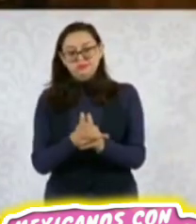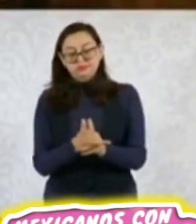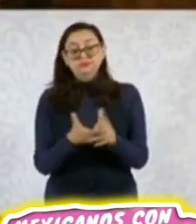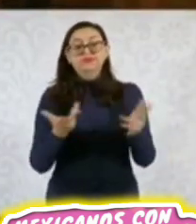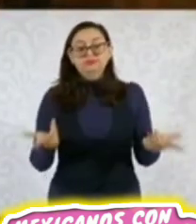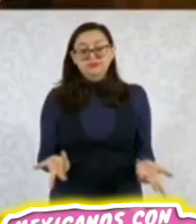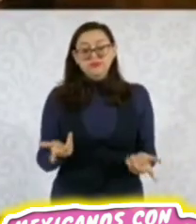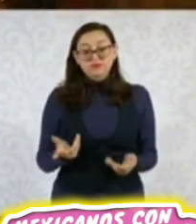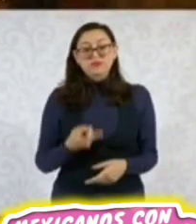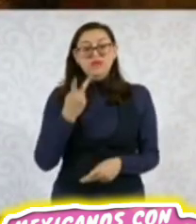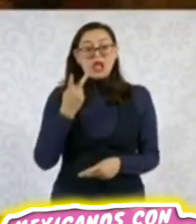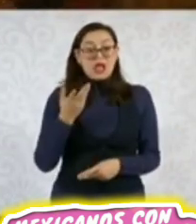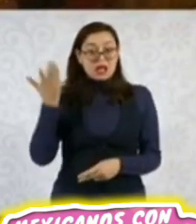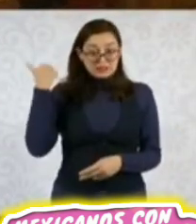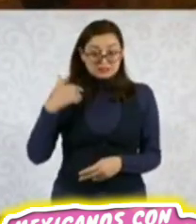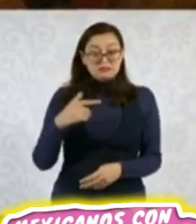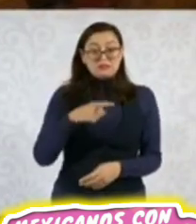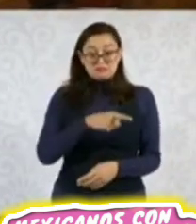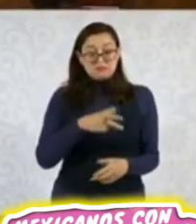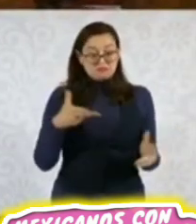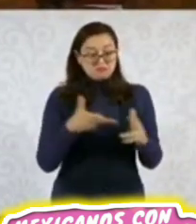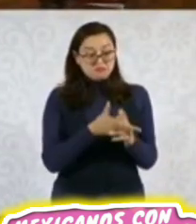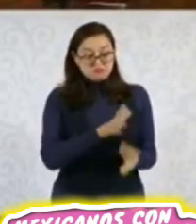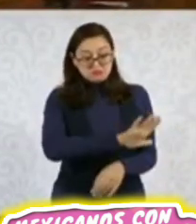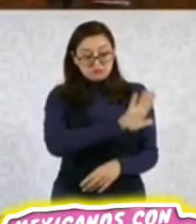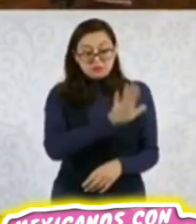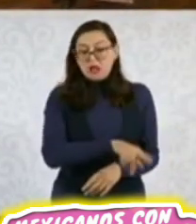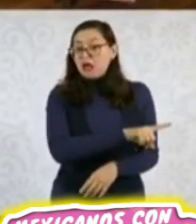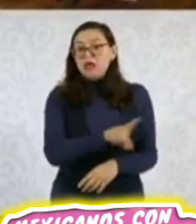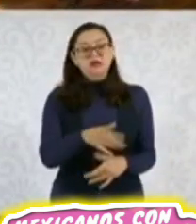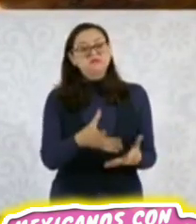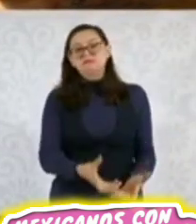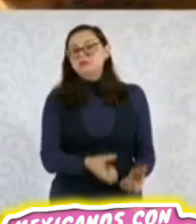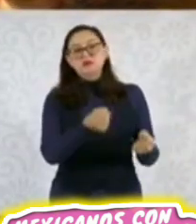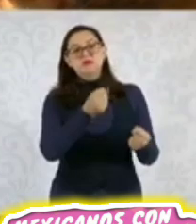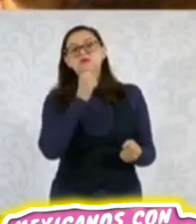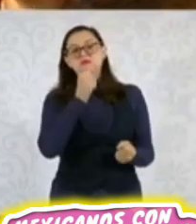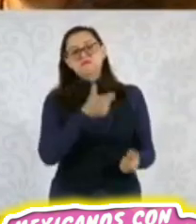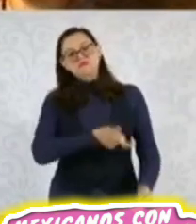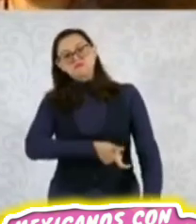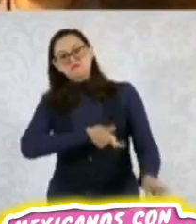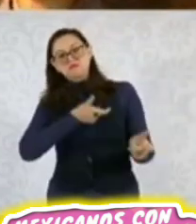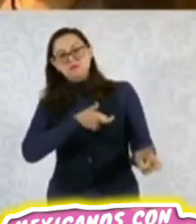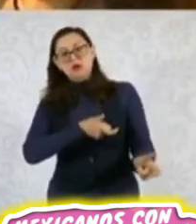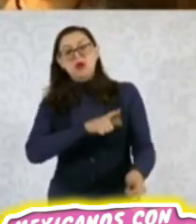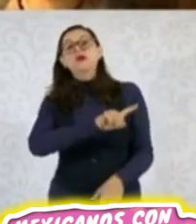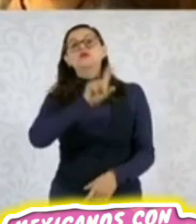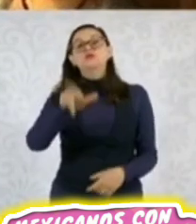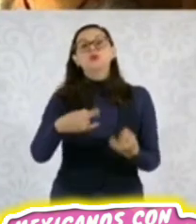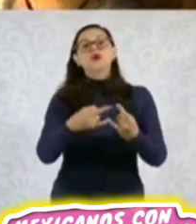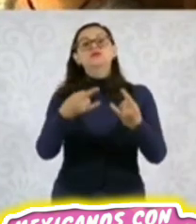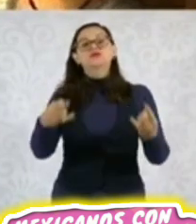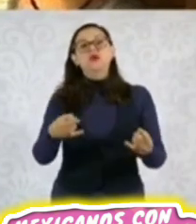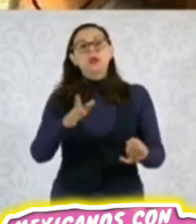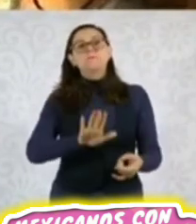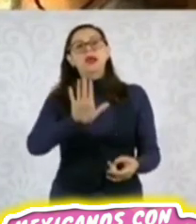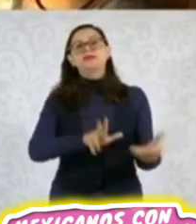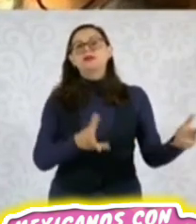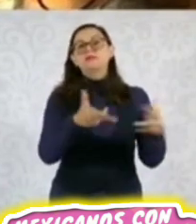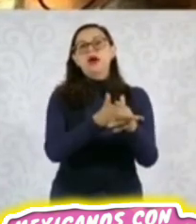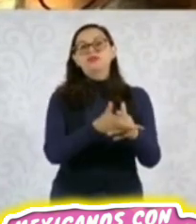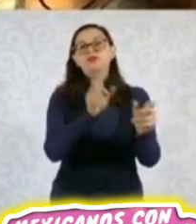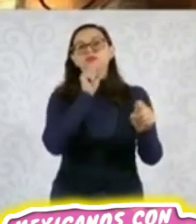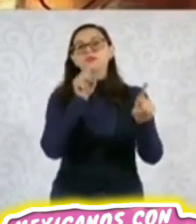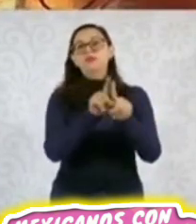gobierno realista las condenó a la muerte, porque ellas no se salvaron de ser fusiladas y la historia las condenó al olvido, pero para eso estamos